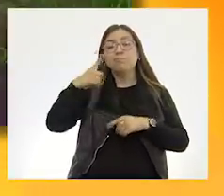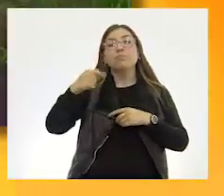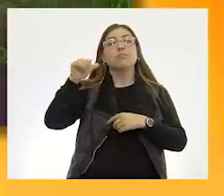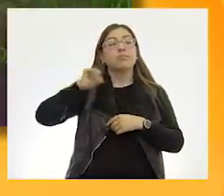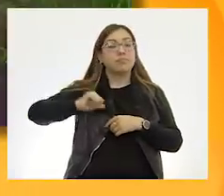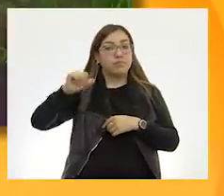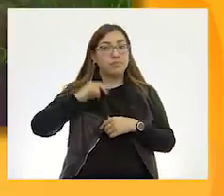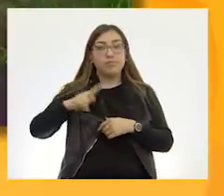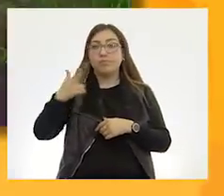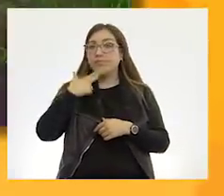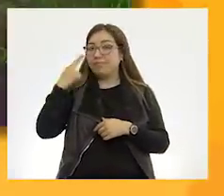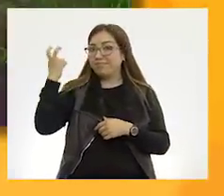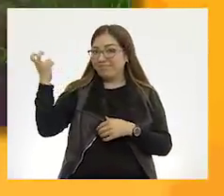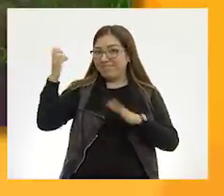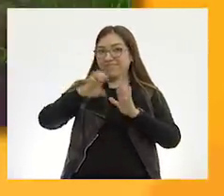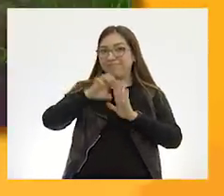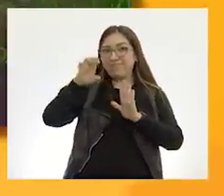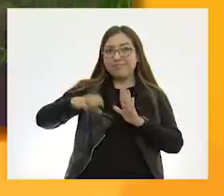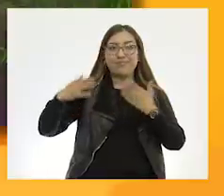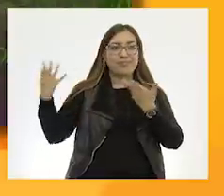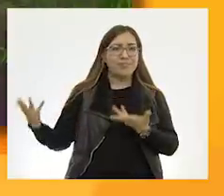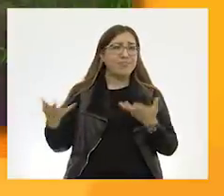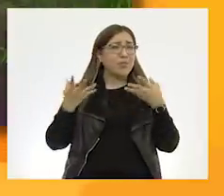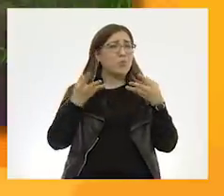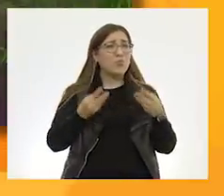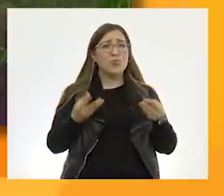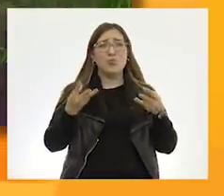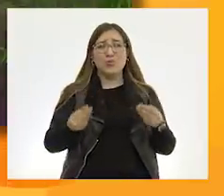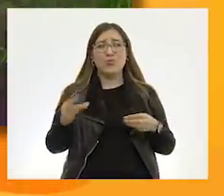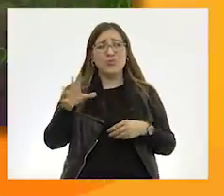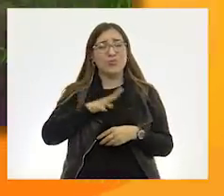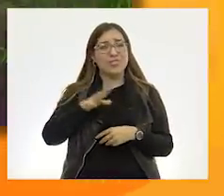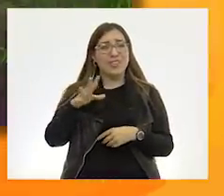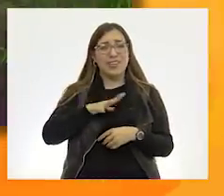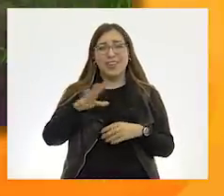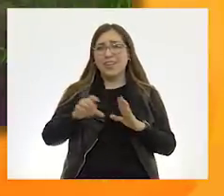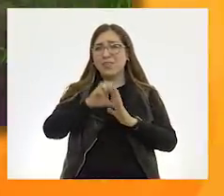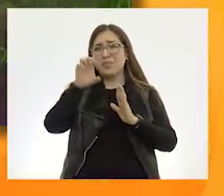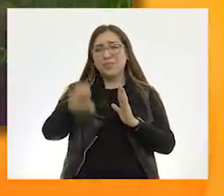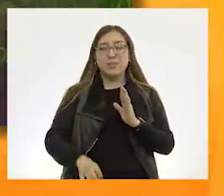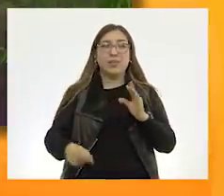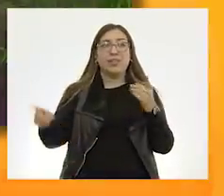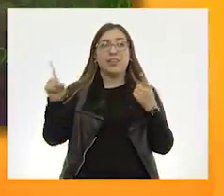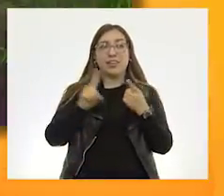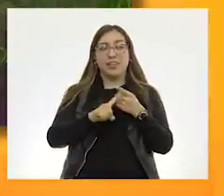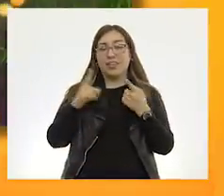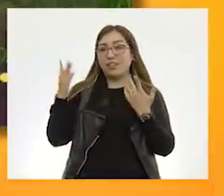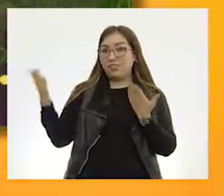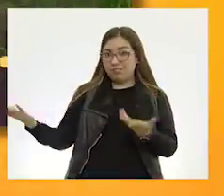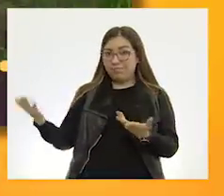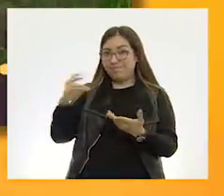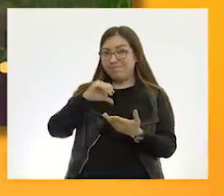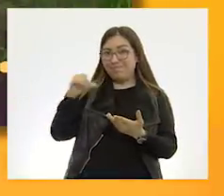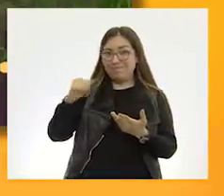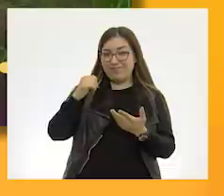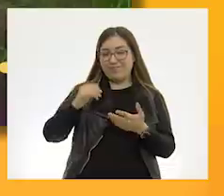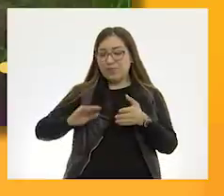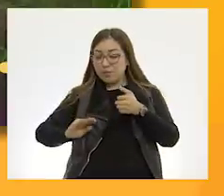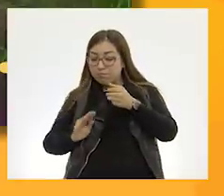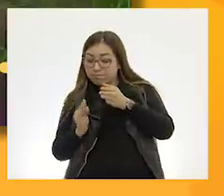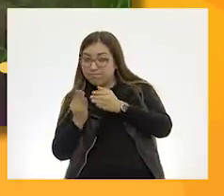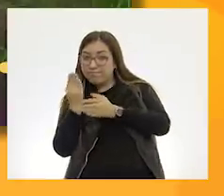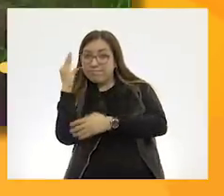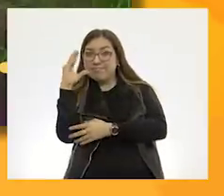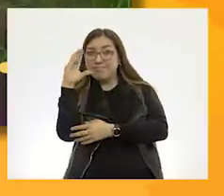prehispánicas. Aquí un ejemplo. Existen muchos más, como por ejemplo los guiñoles, que son títeres que